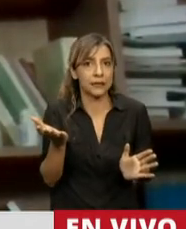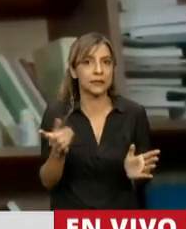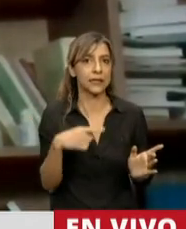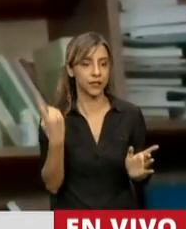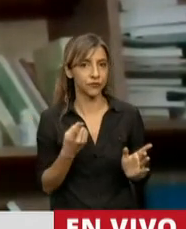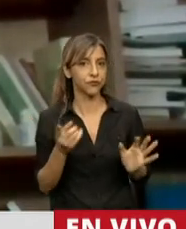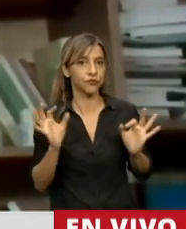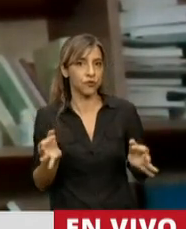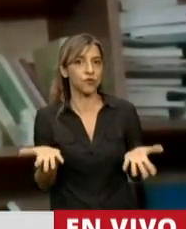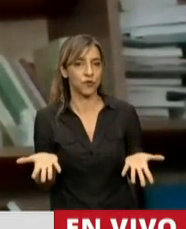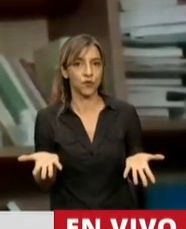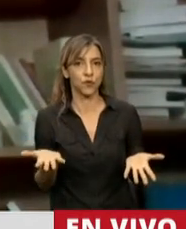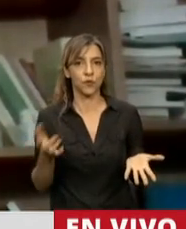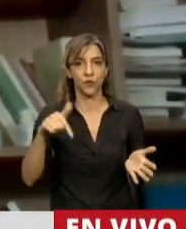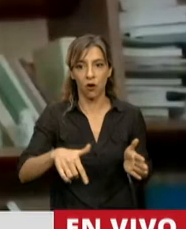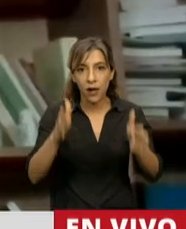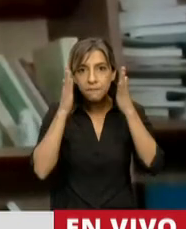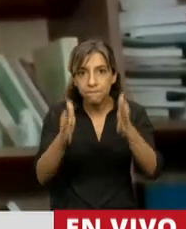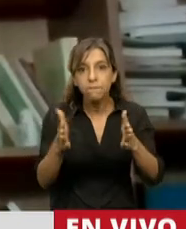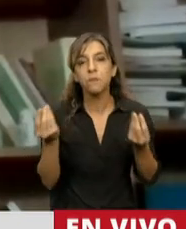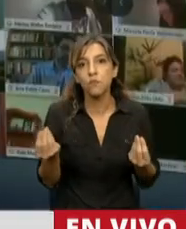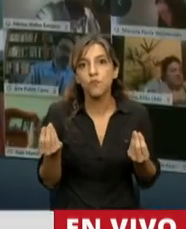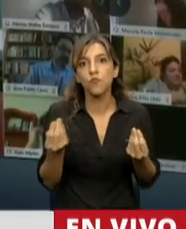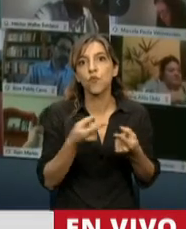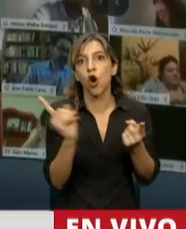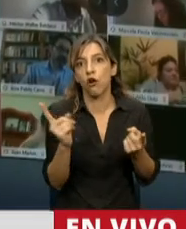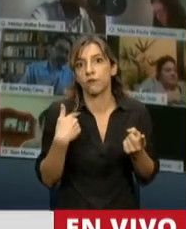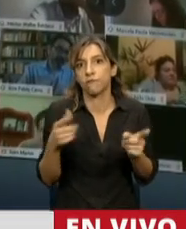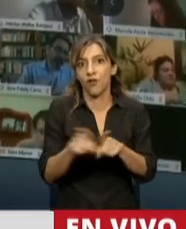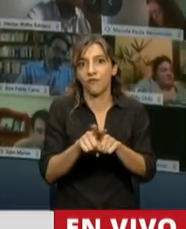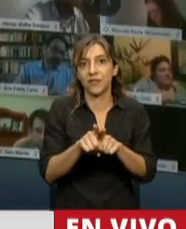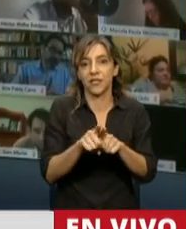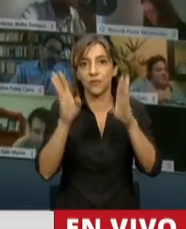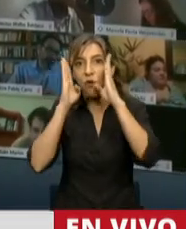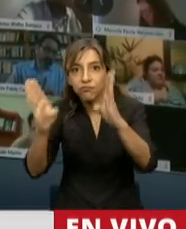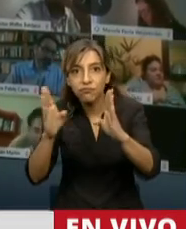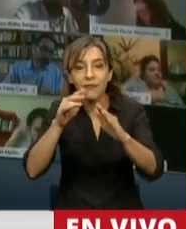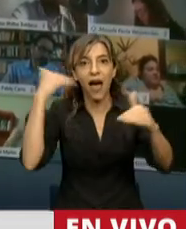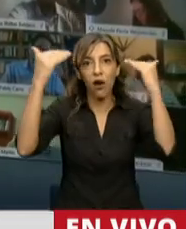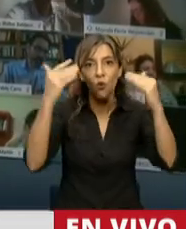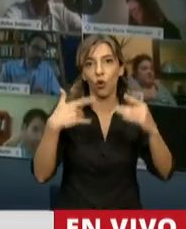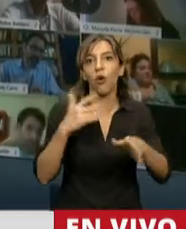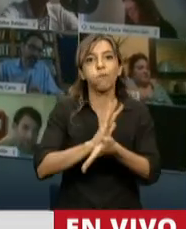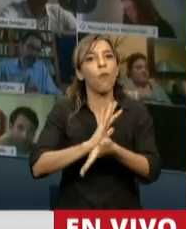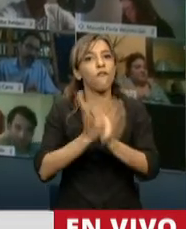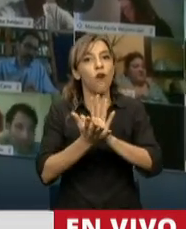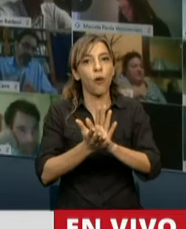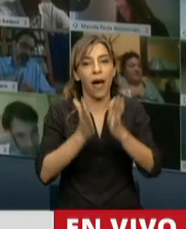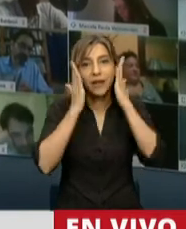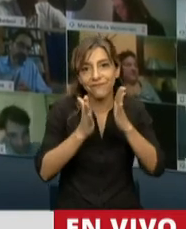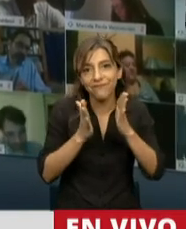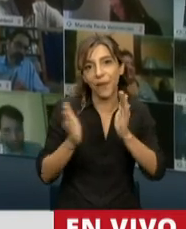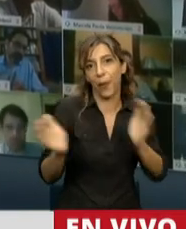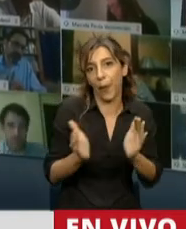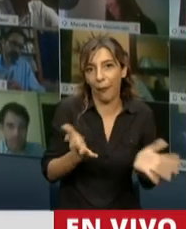de trabajo y también los niños y las niñas, los que seguramente están en los jardines, aunque estos no